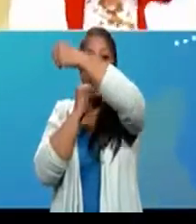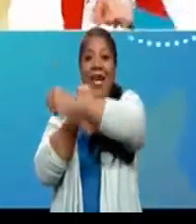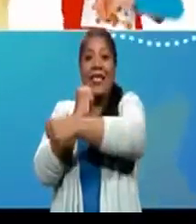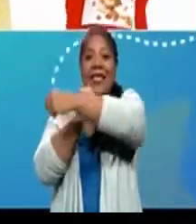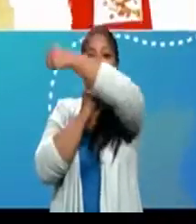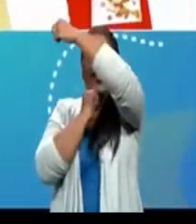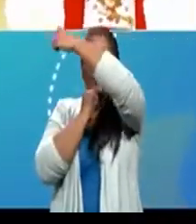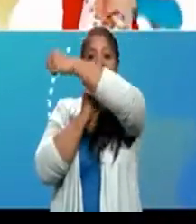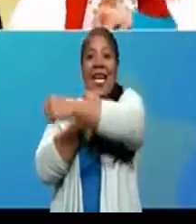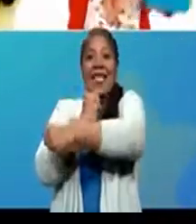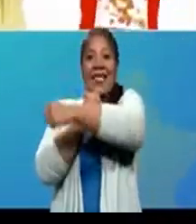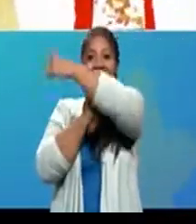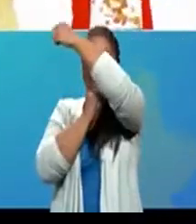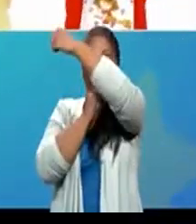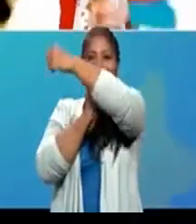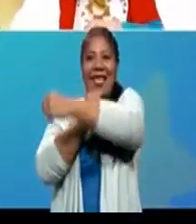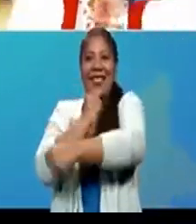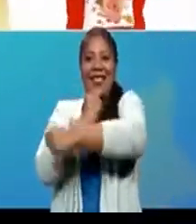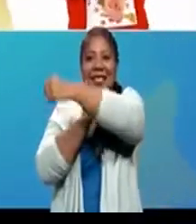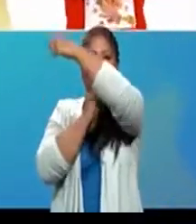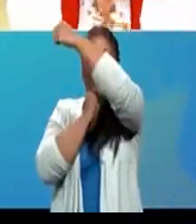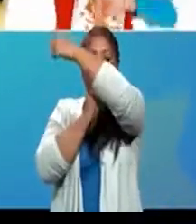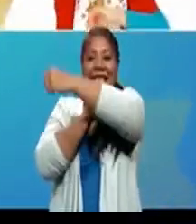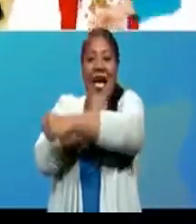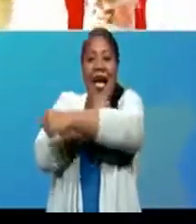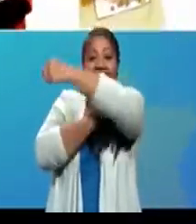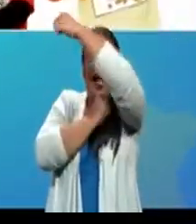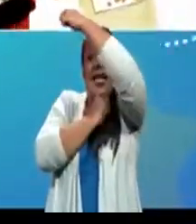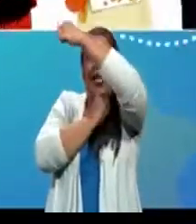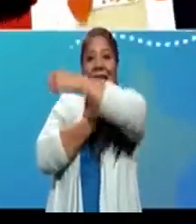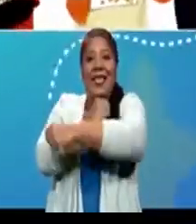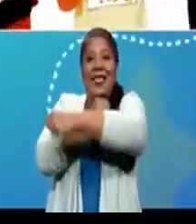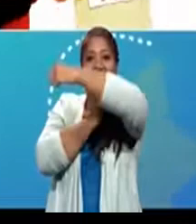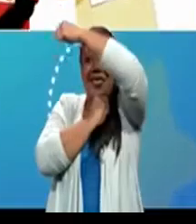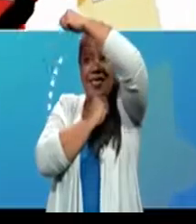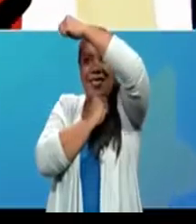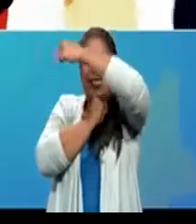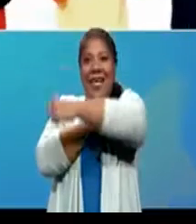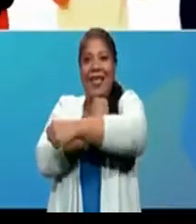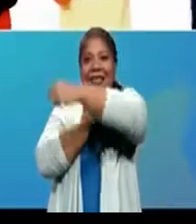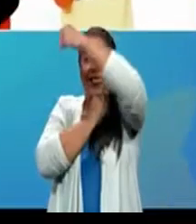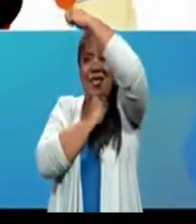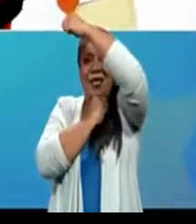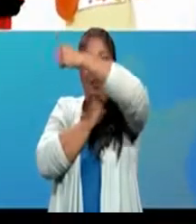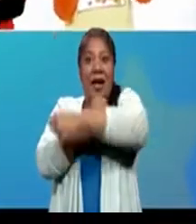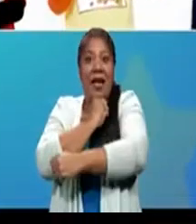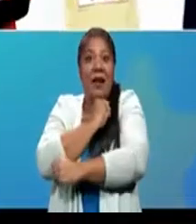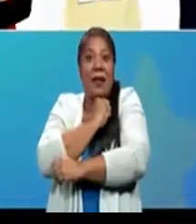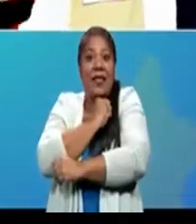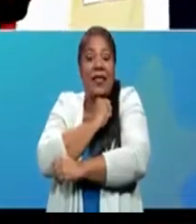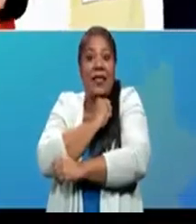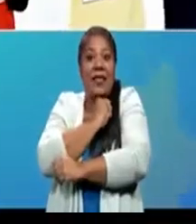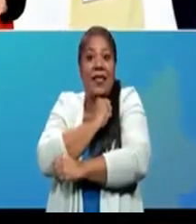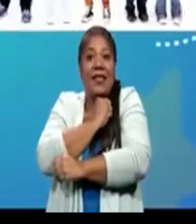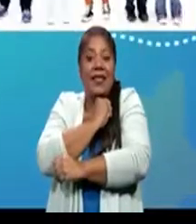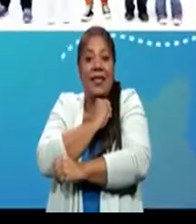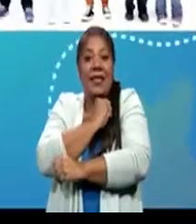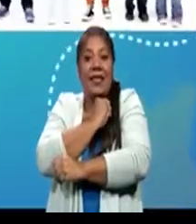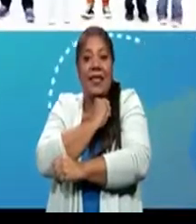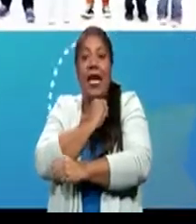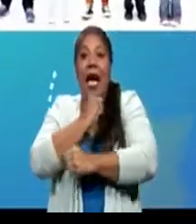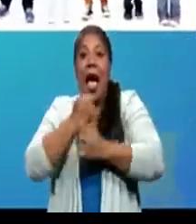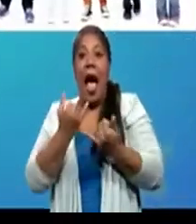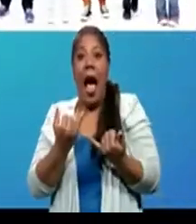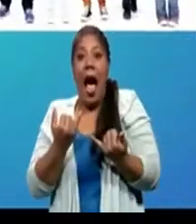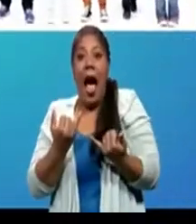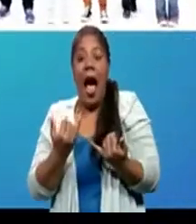Jala de la tiritita, tiritita, tiritita. Jala de la tiritita, ya no la jales más. Y